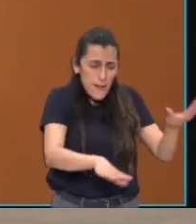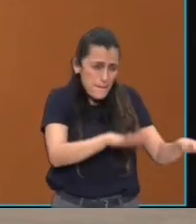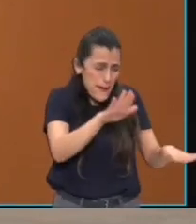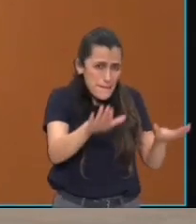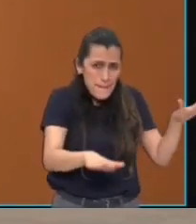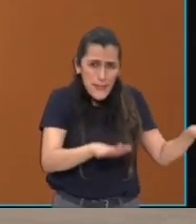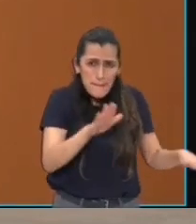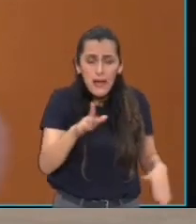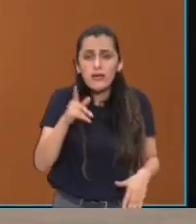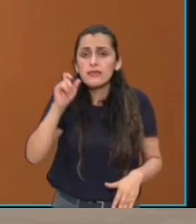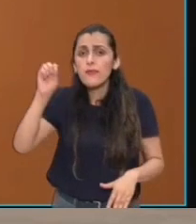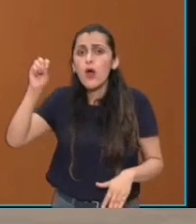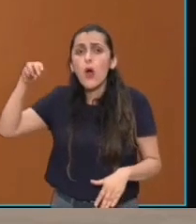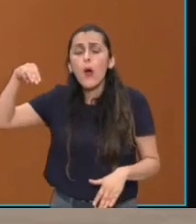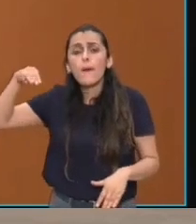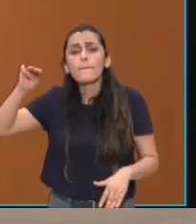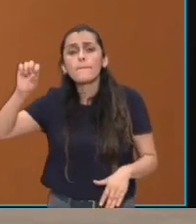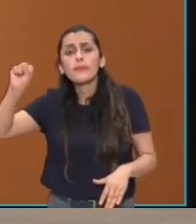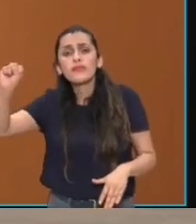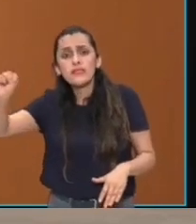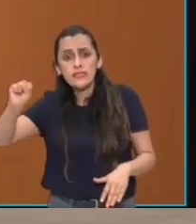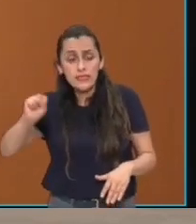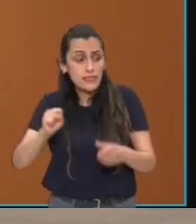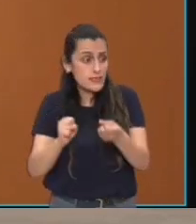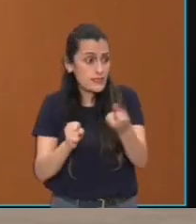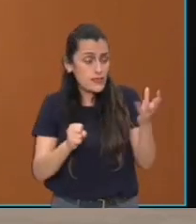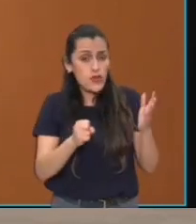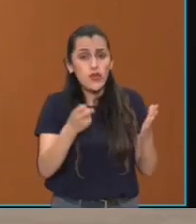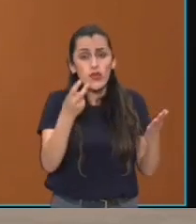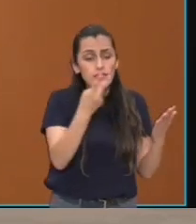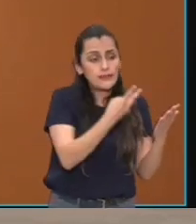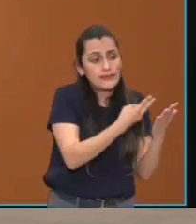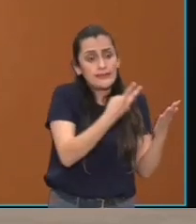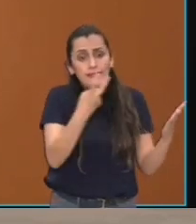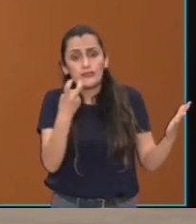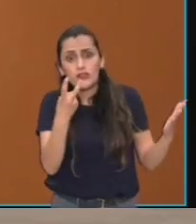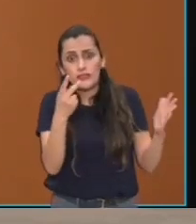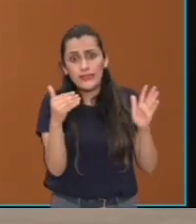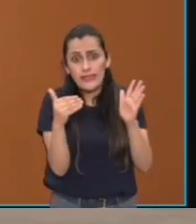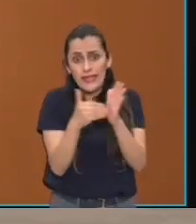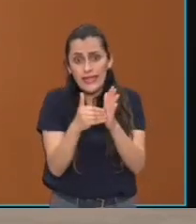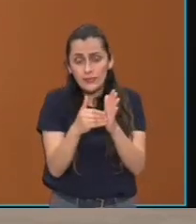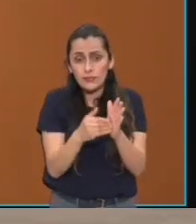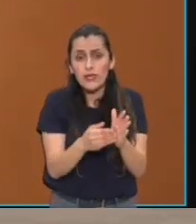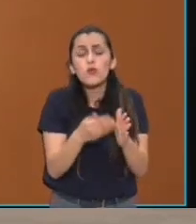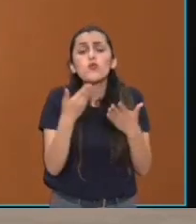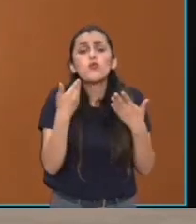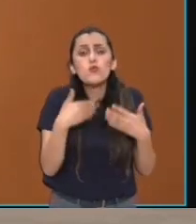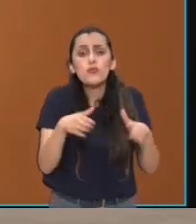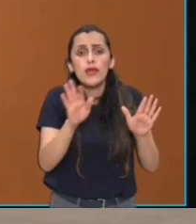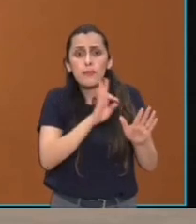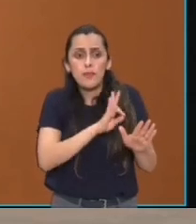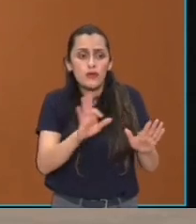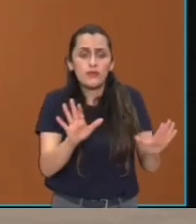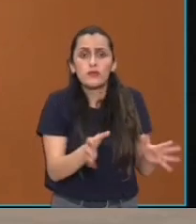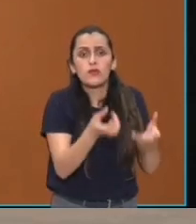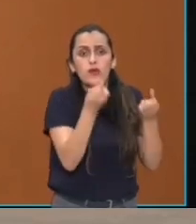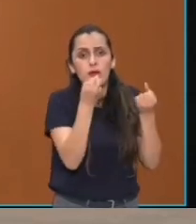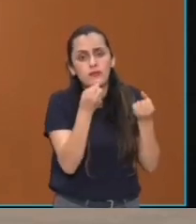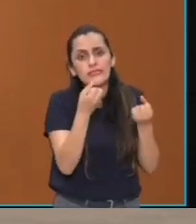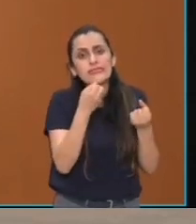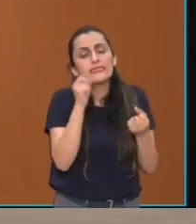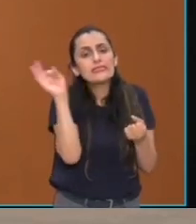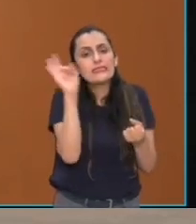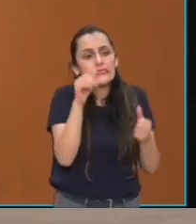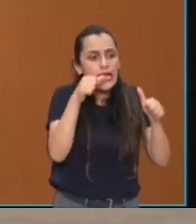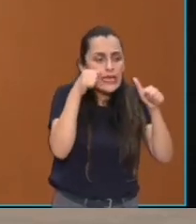estudio de Naciones Unidas, 200,000 de esas muertes eran evitables con una mejor gestión. Más de 4,200